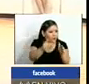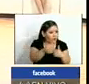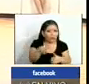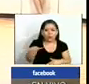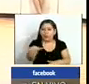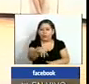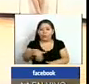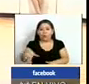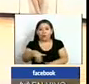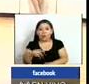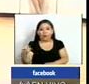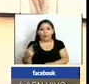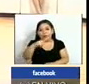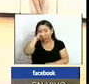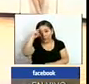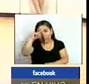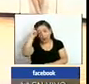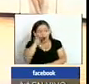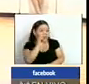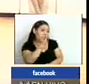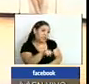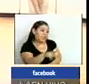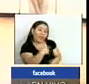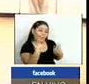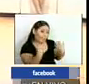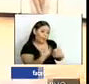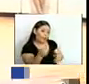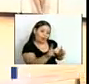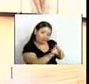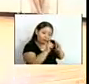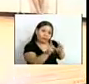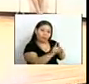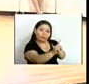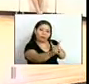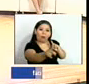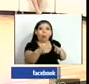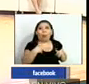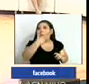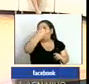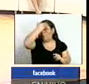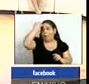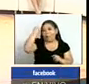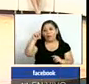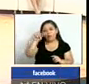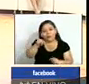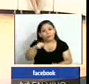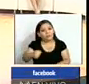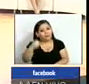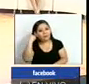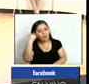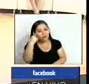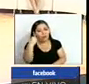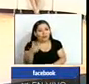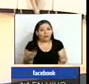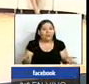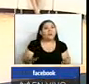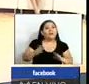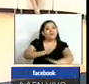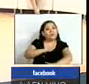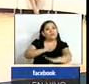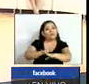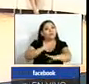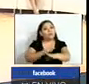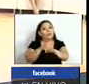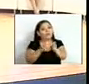donde son los empleados que tienen que decirle a las personas que tienen que guardar ese distanciamiento físico como un punto clave a la hora de combatir pues